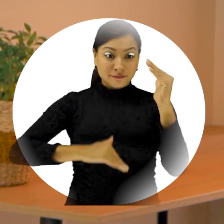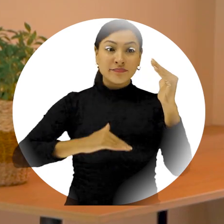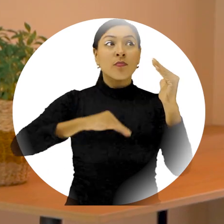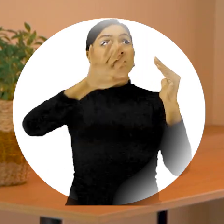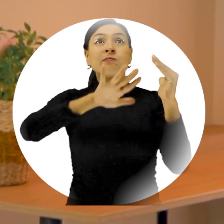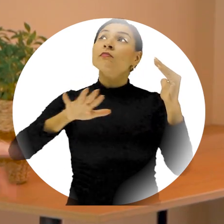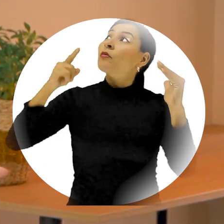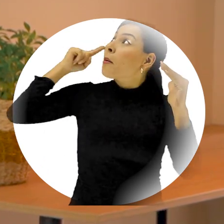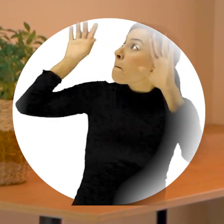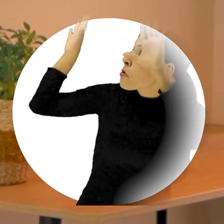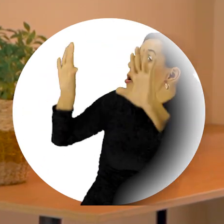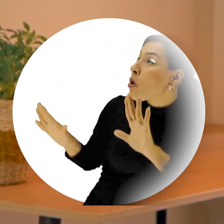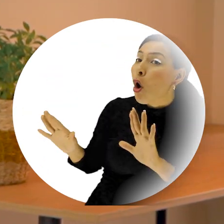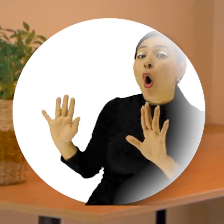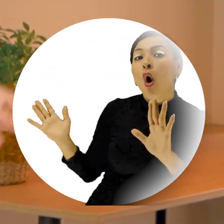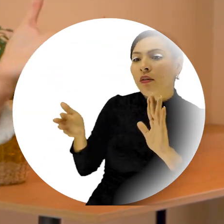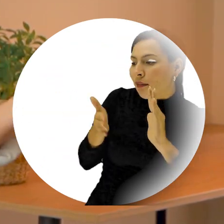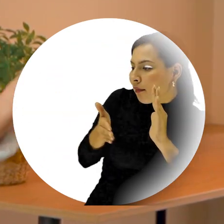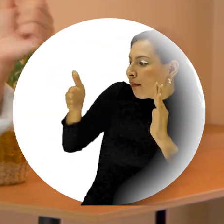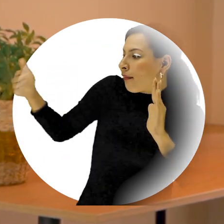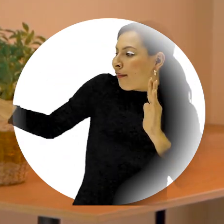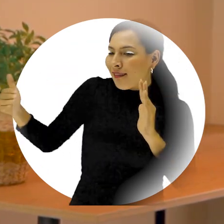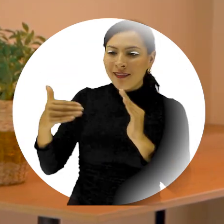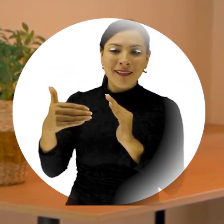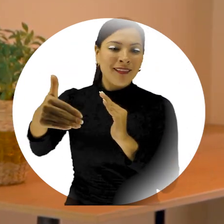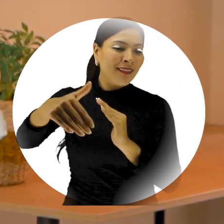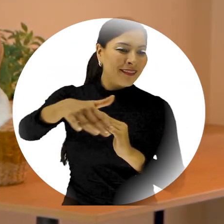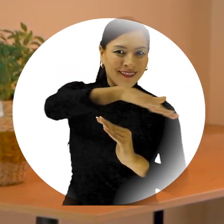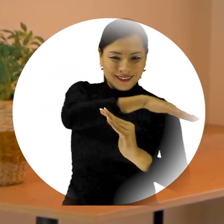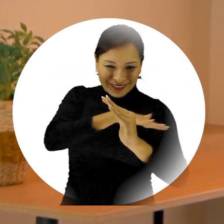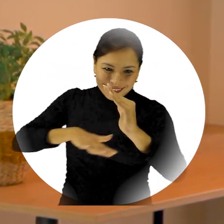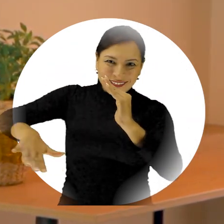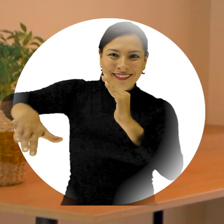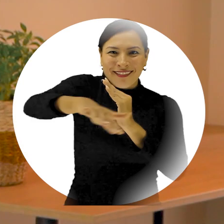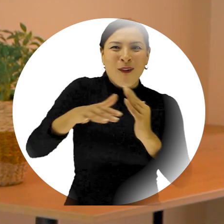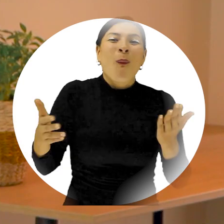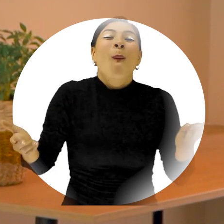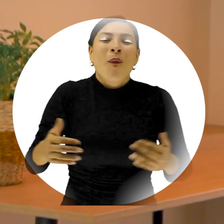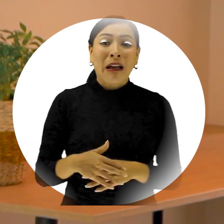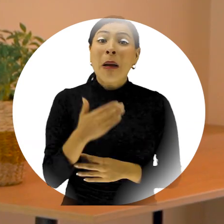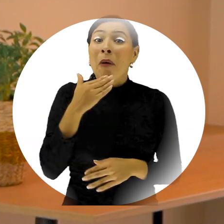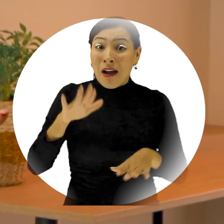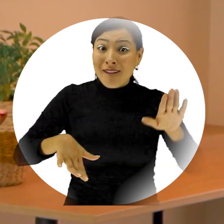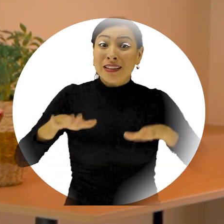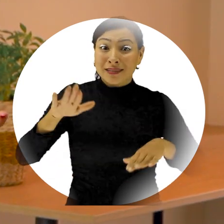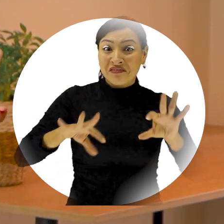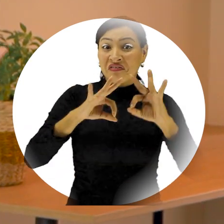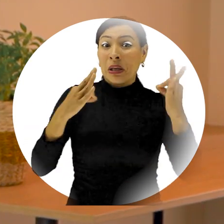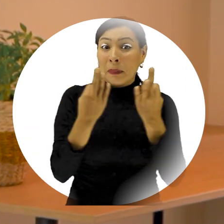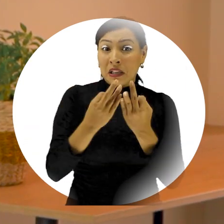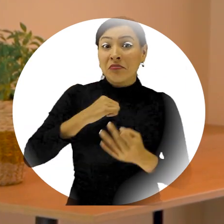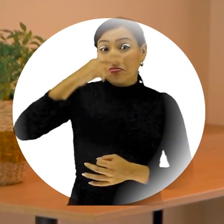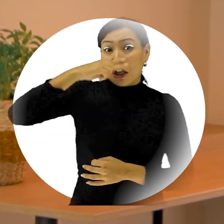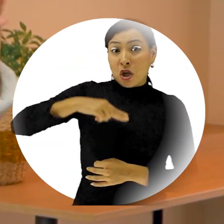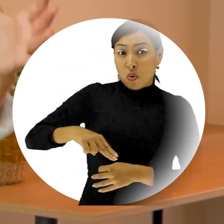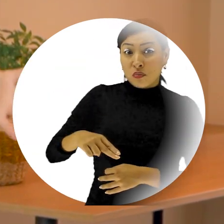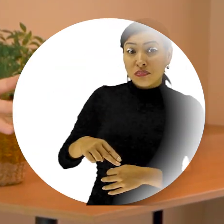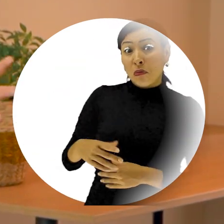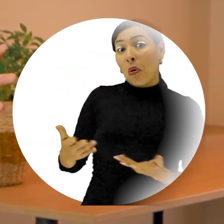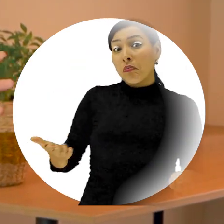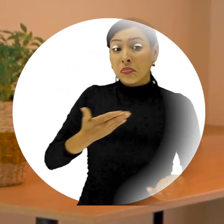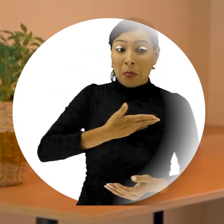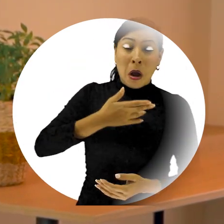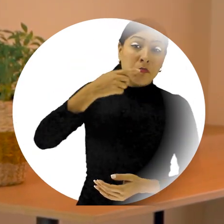área pueda tener. Hay personas que, por ejemplo, van con sus niños o tienen su perro y les interesa que, por ejemplo, las zonas comunes tengan como